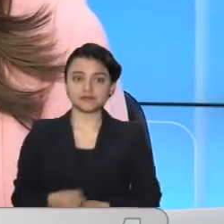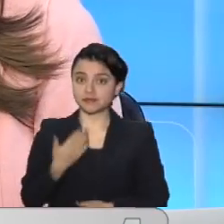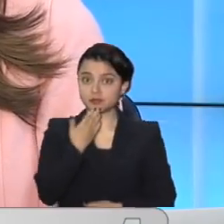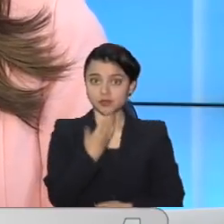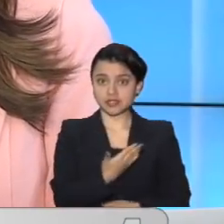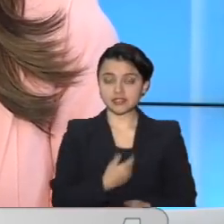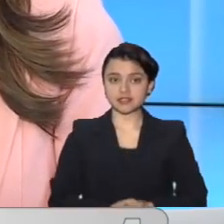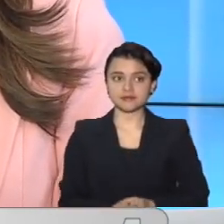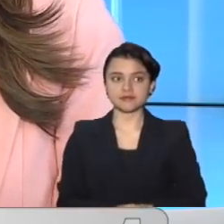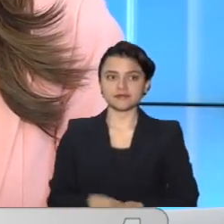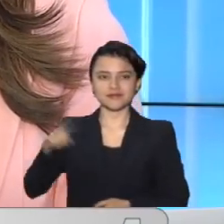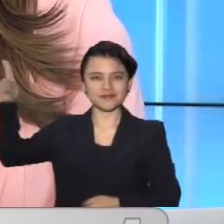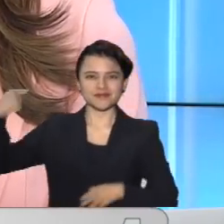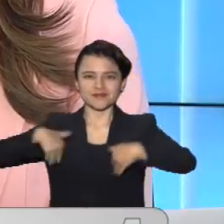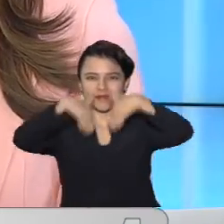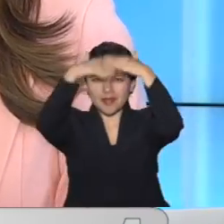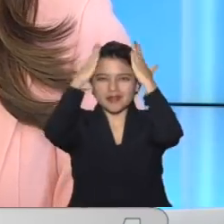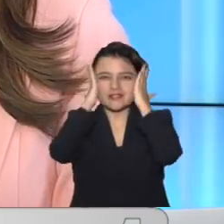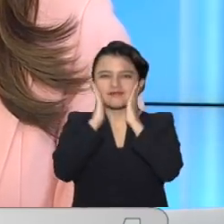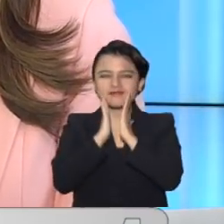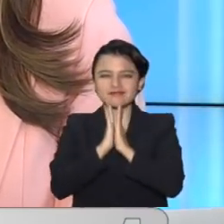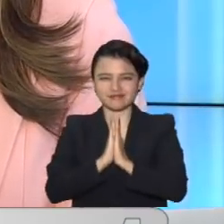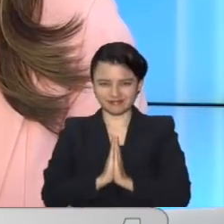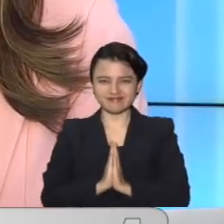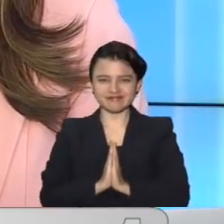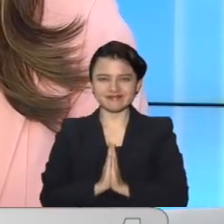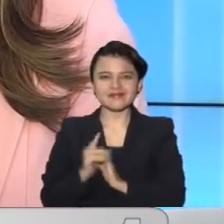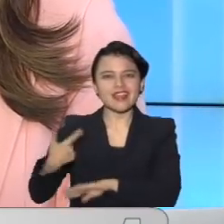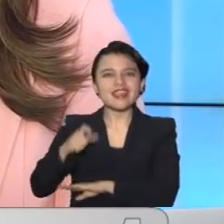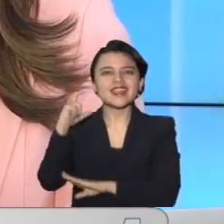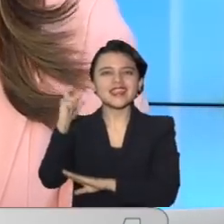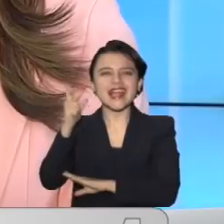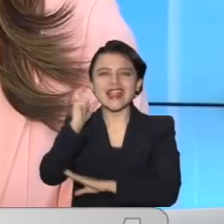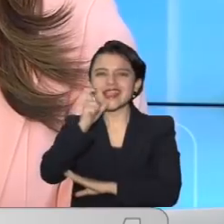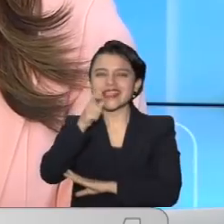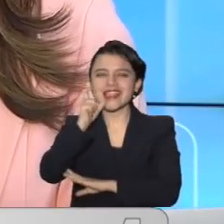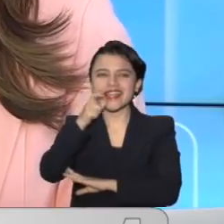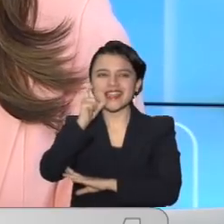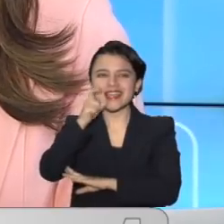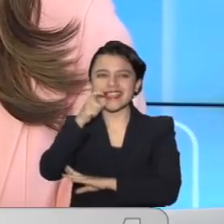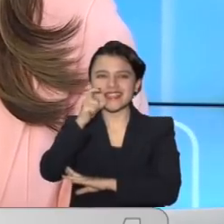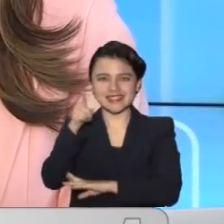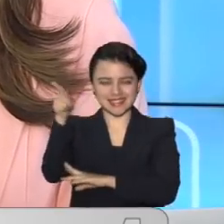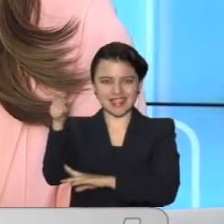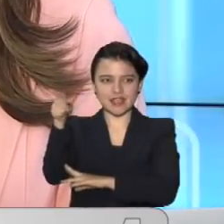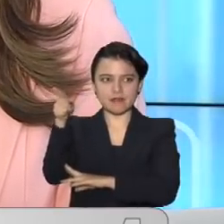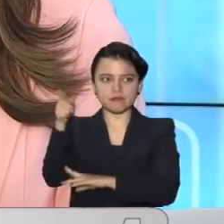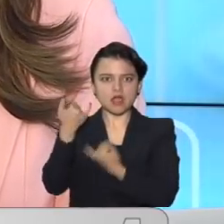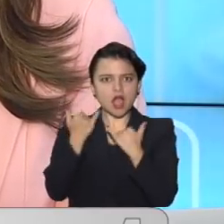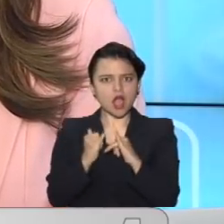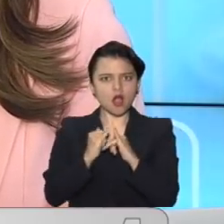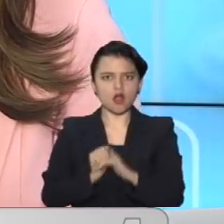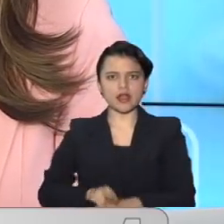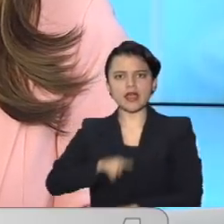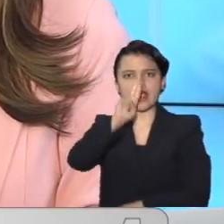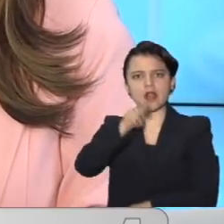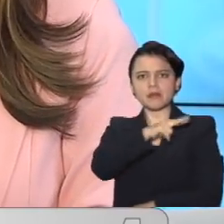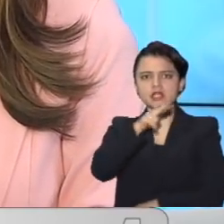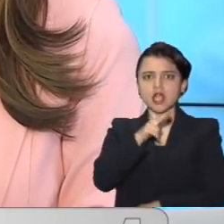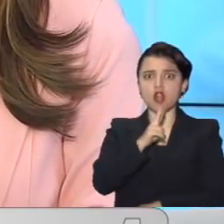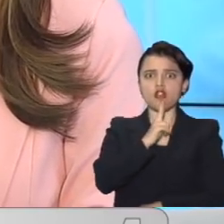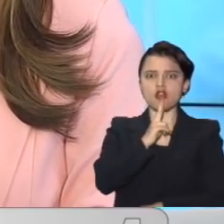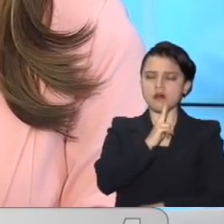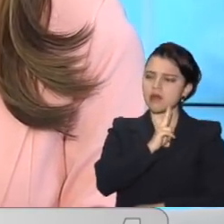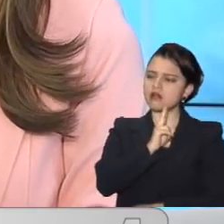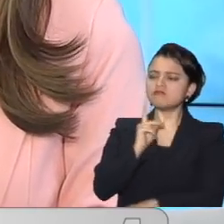Gracias. La religiosa caldense María Berenice Duque será beatificada al reconocerse por parte del Vaticano un milagro atribuido a